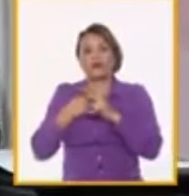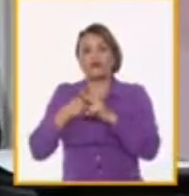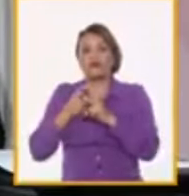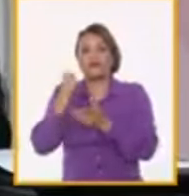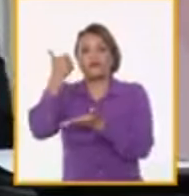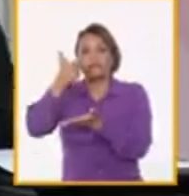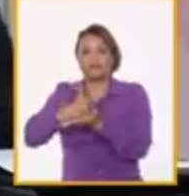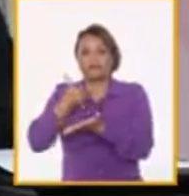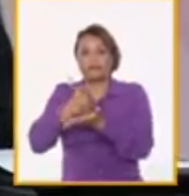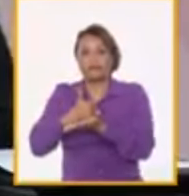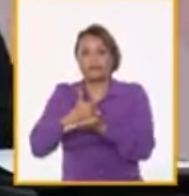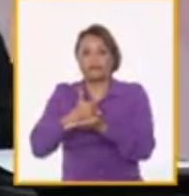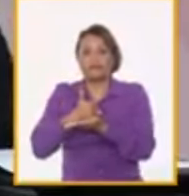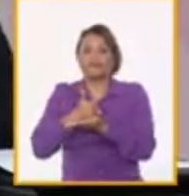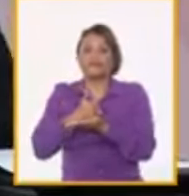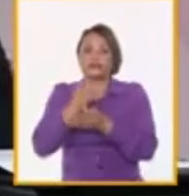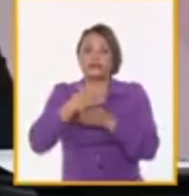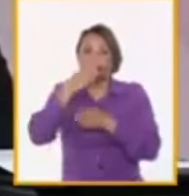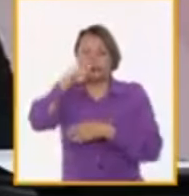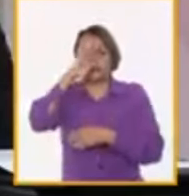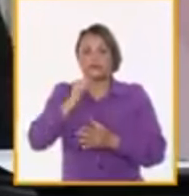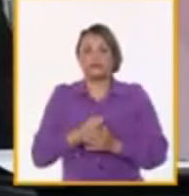en su conjunto con todos